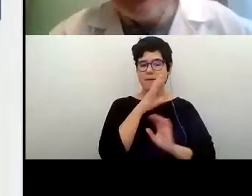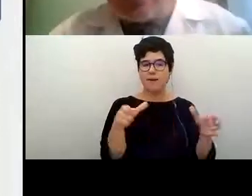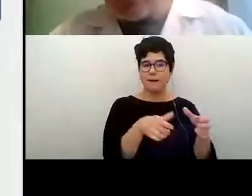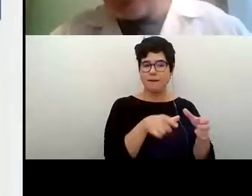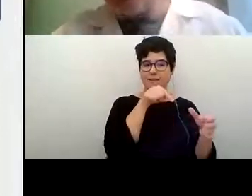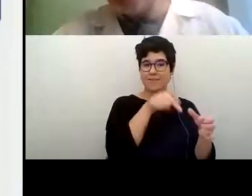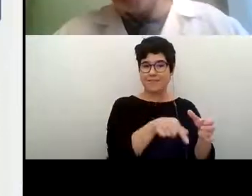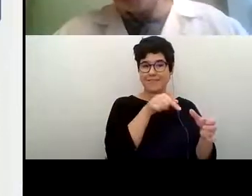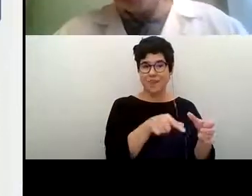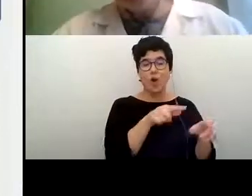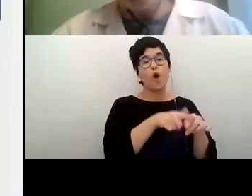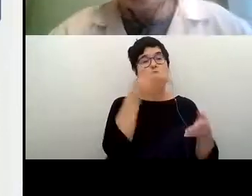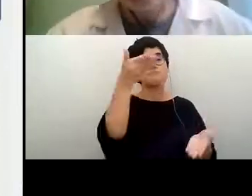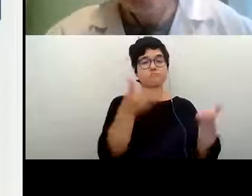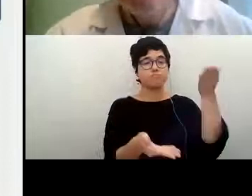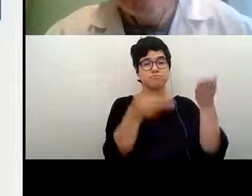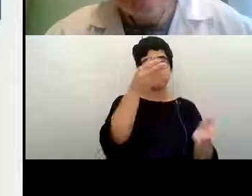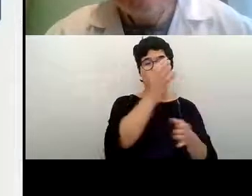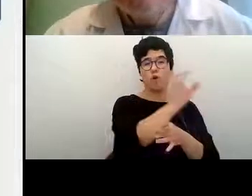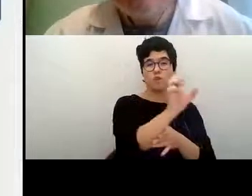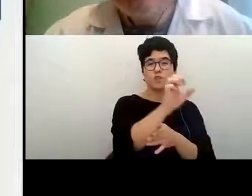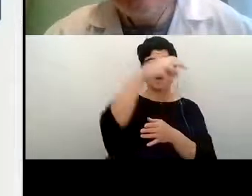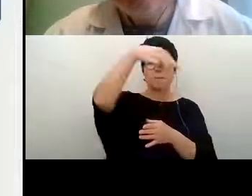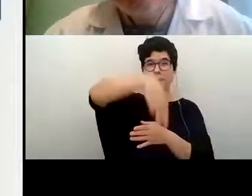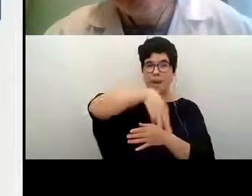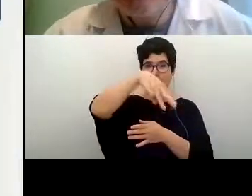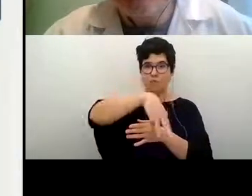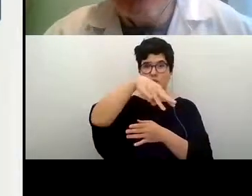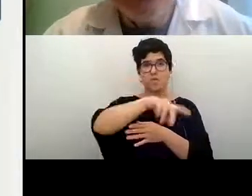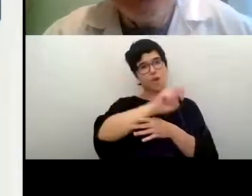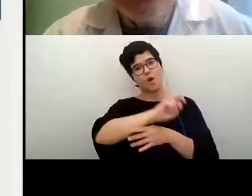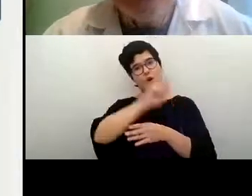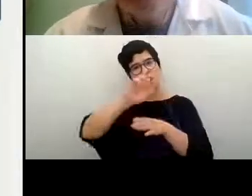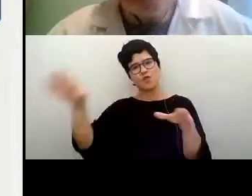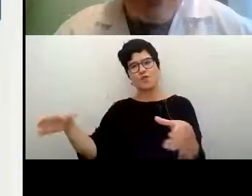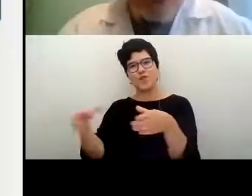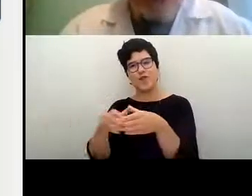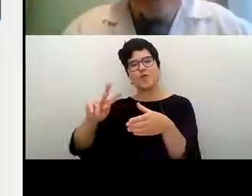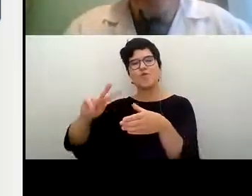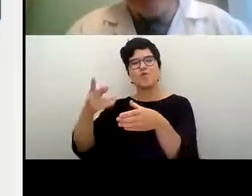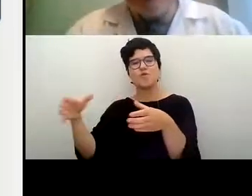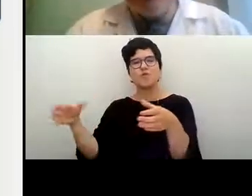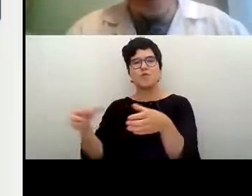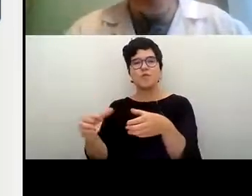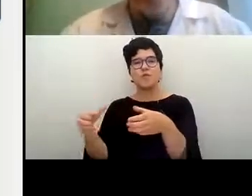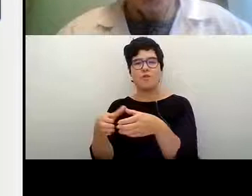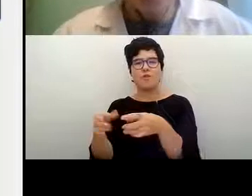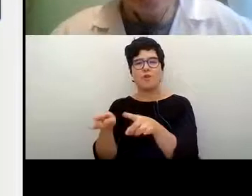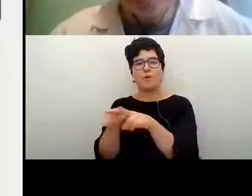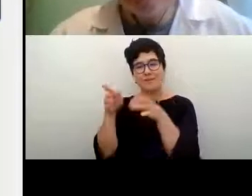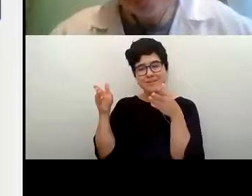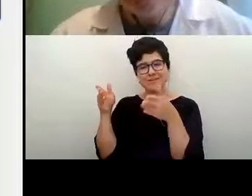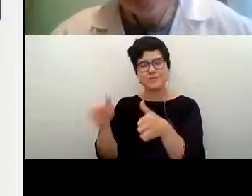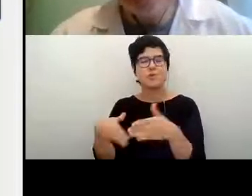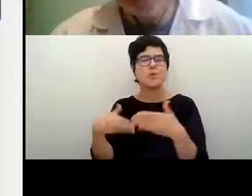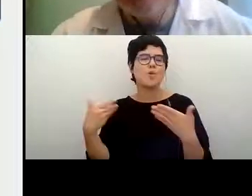entre cortisol y melatonina, y el segundo eje sobre el que podemos incidir